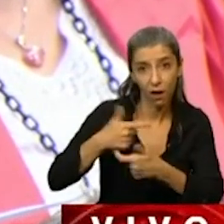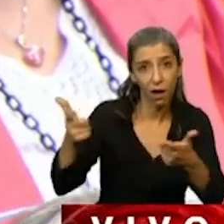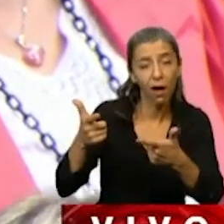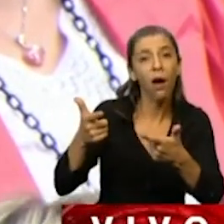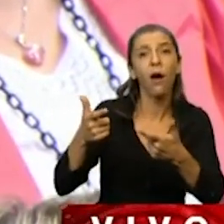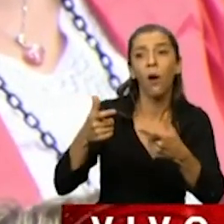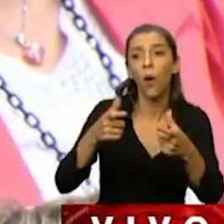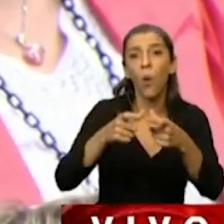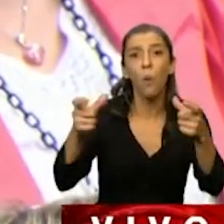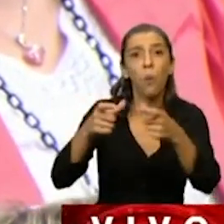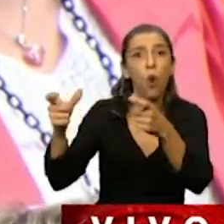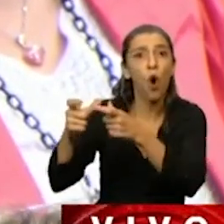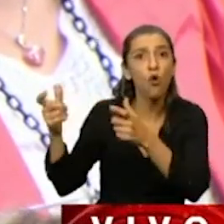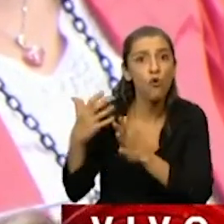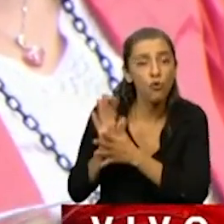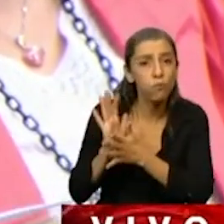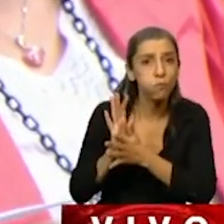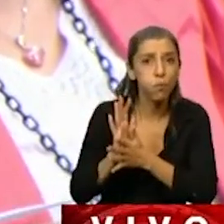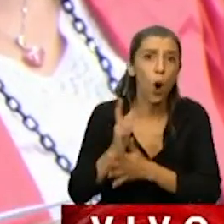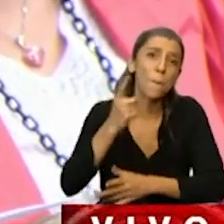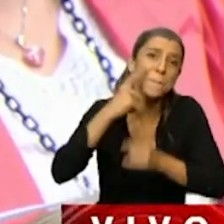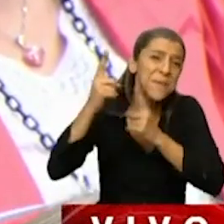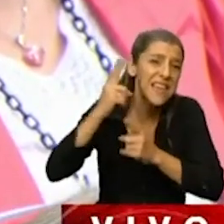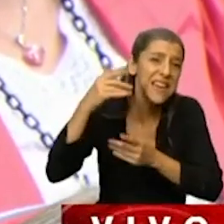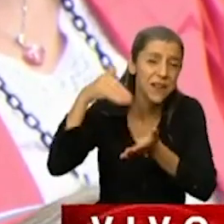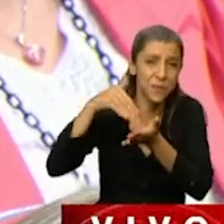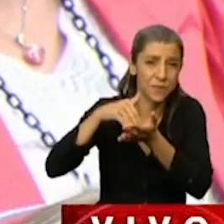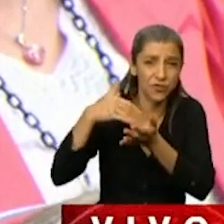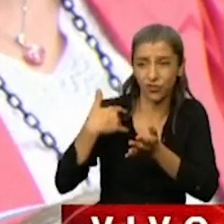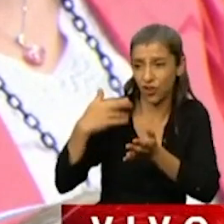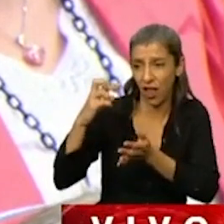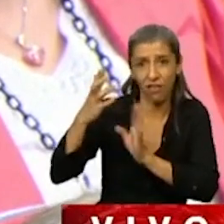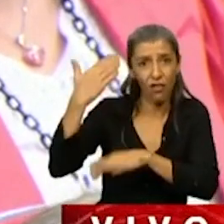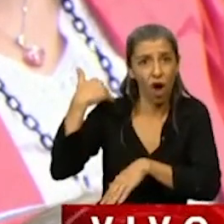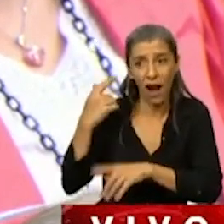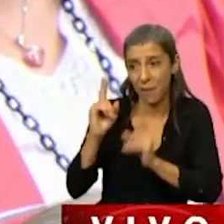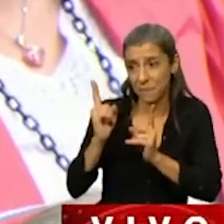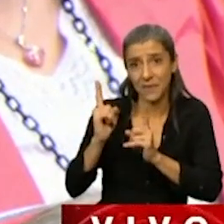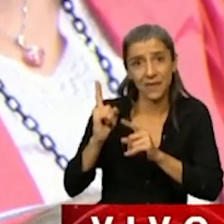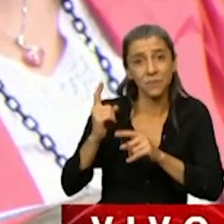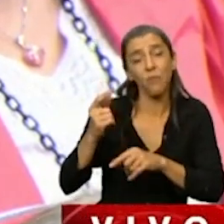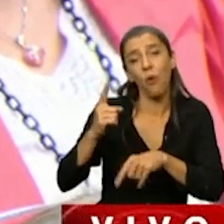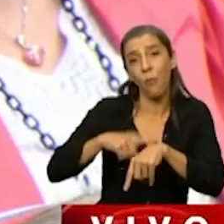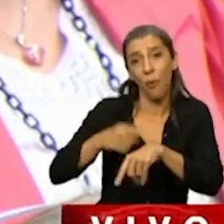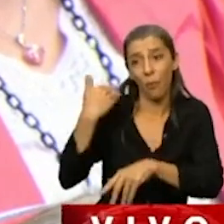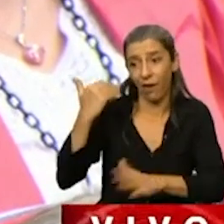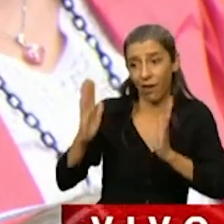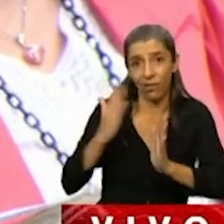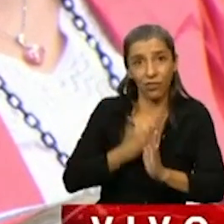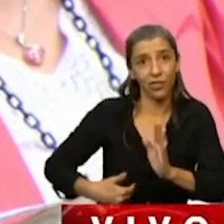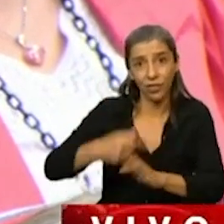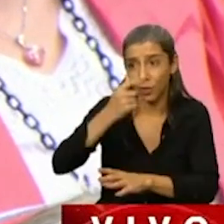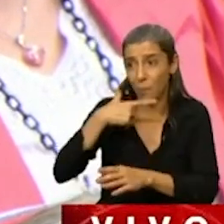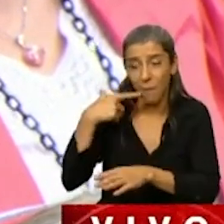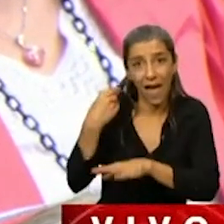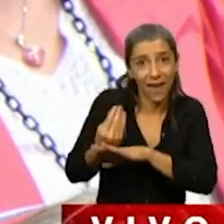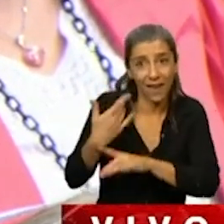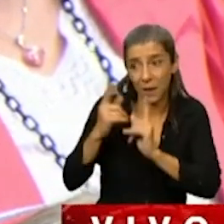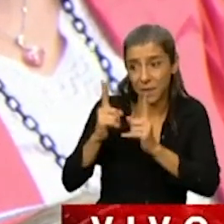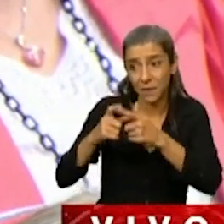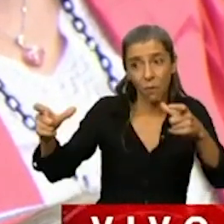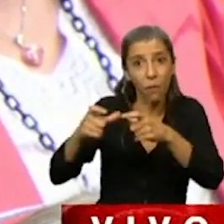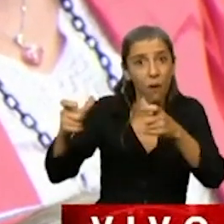de dólares a los fondos especulativos que vinieron a hacer el carry trade en la época de Macri. Y que sepa el señor